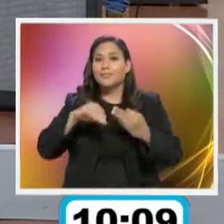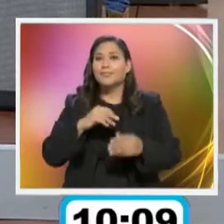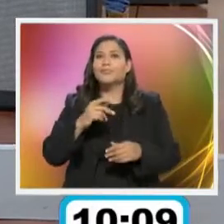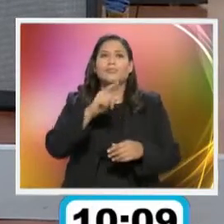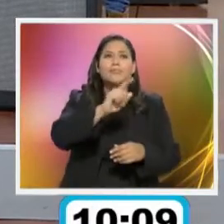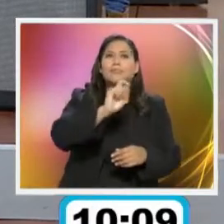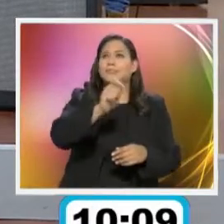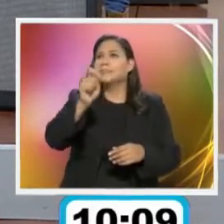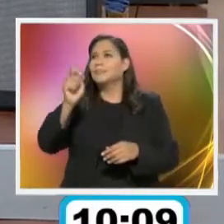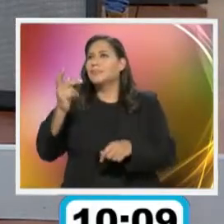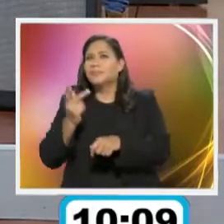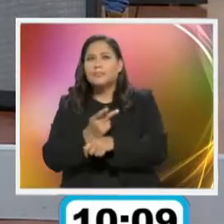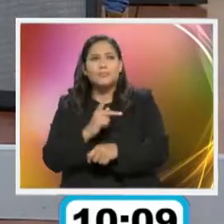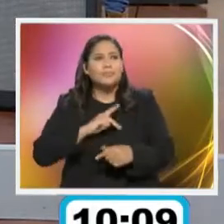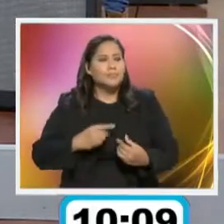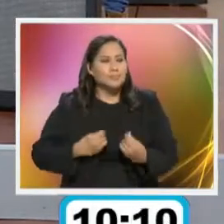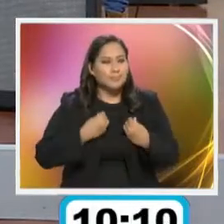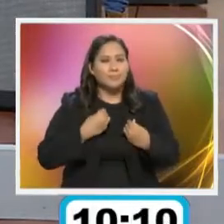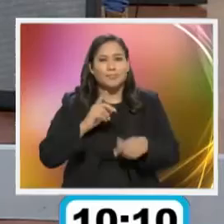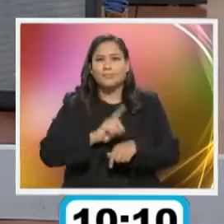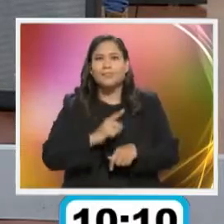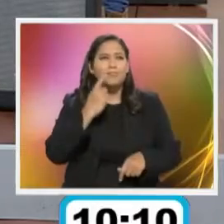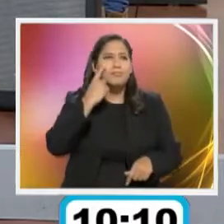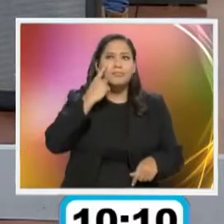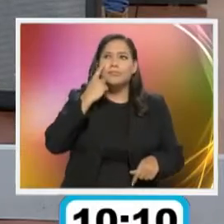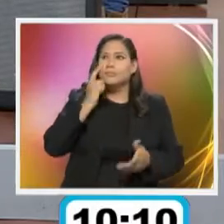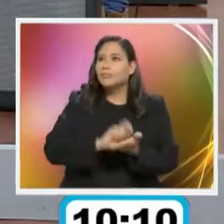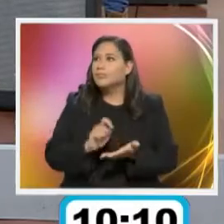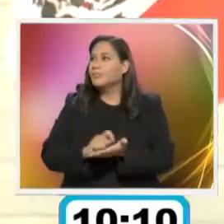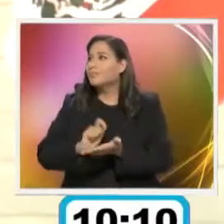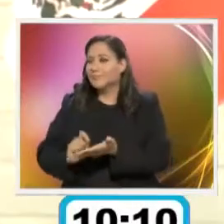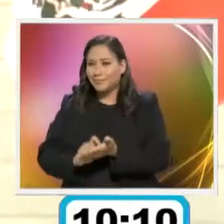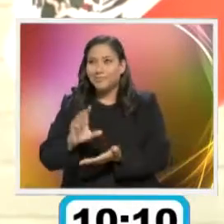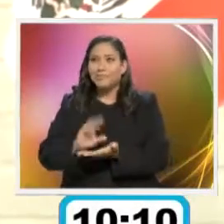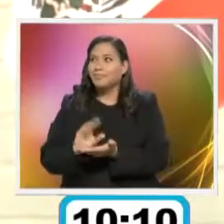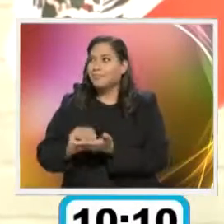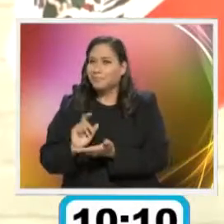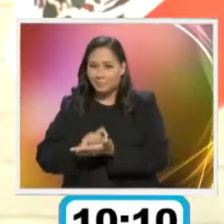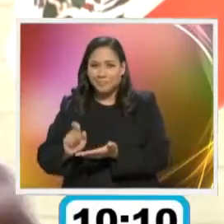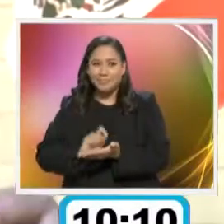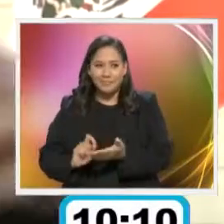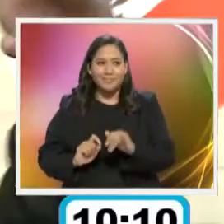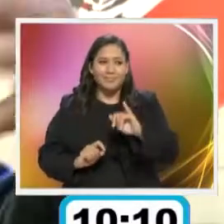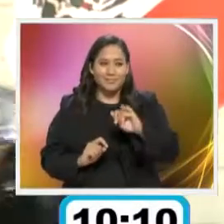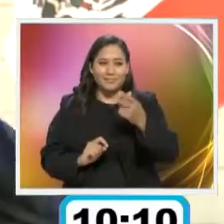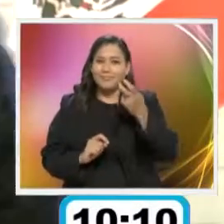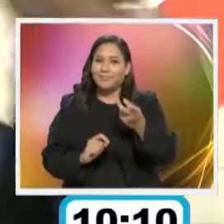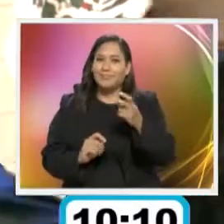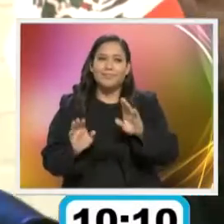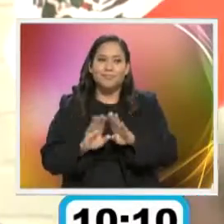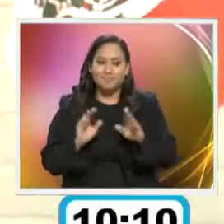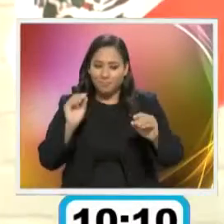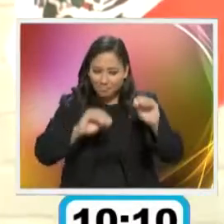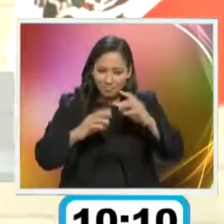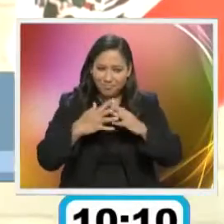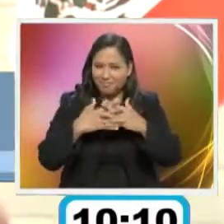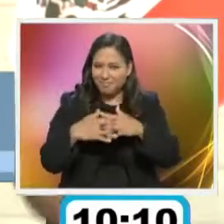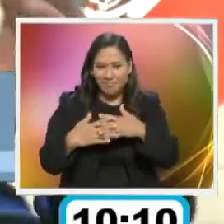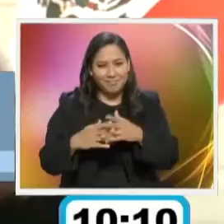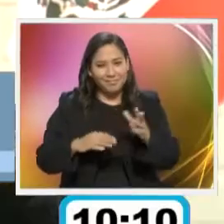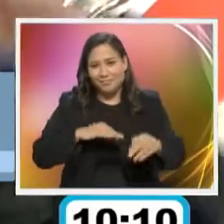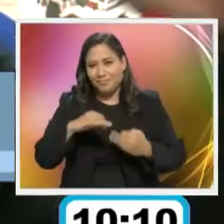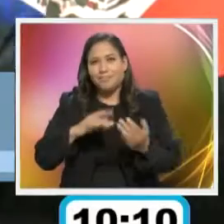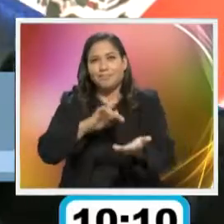pasa por tu cotidianeidad. Es decir, lo que ves día a día, ¿no? Claro, sin duda. Pues yo creo que es una mezcla de todo. No puedo